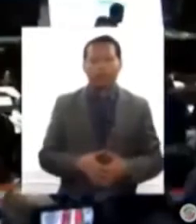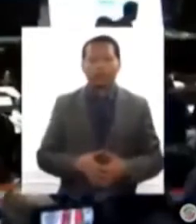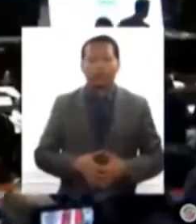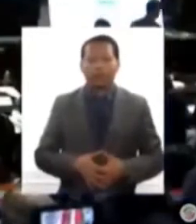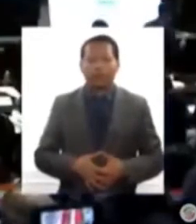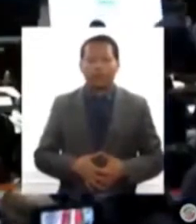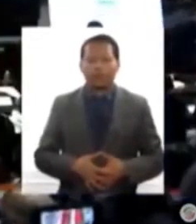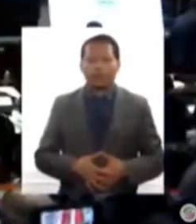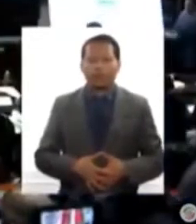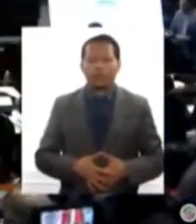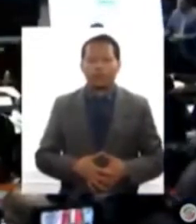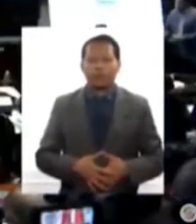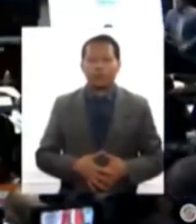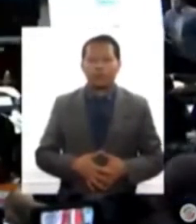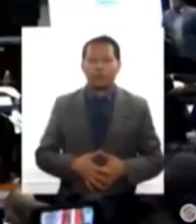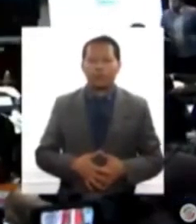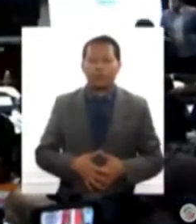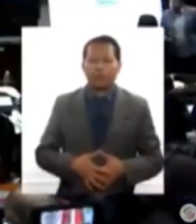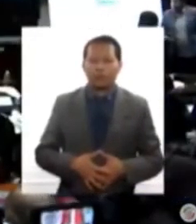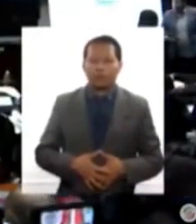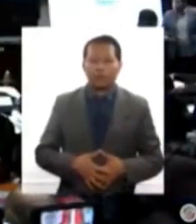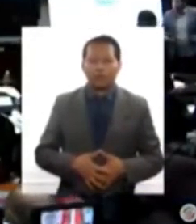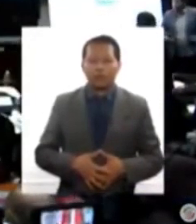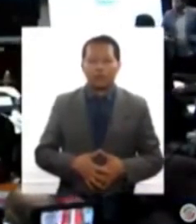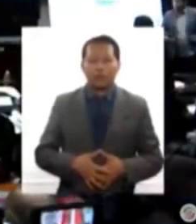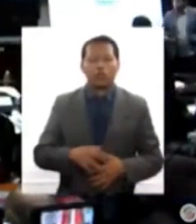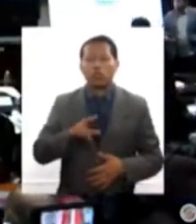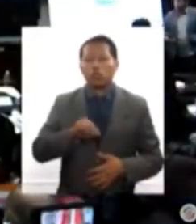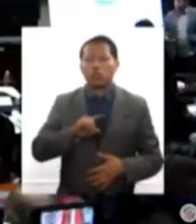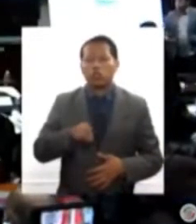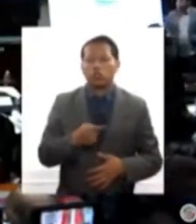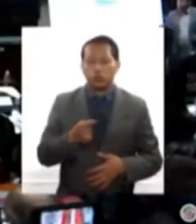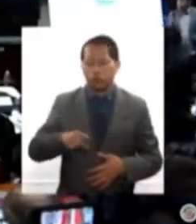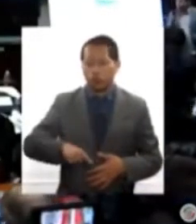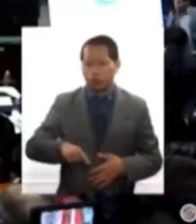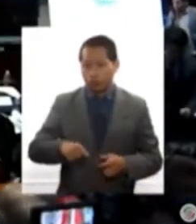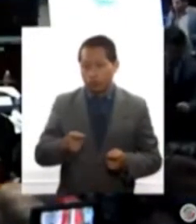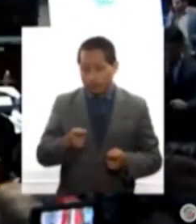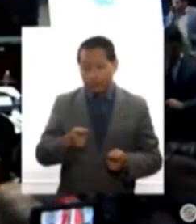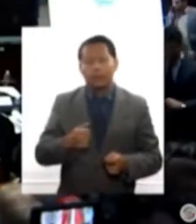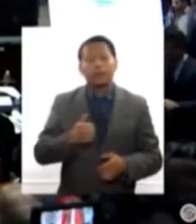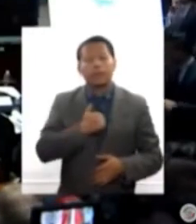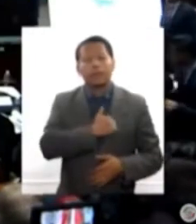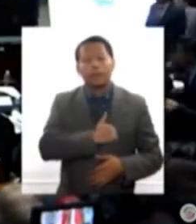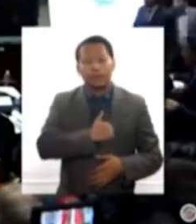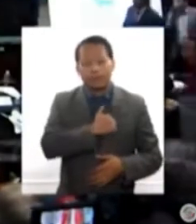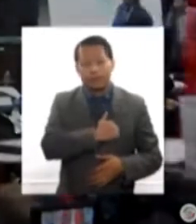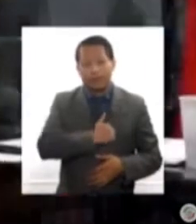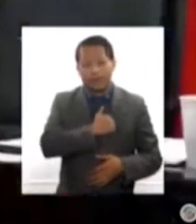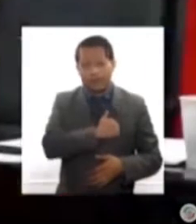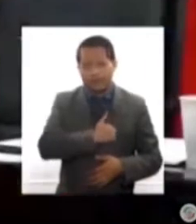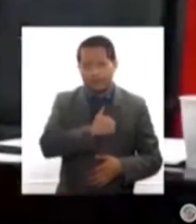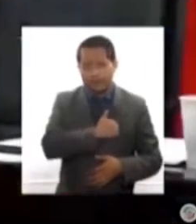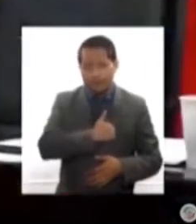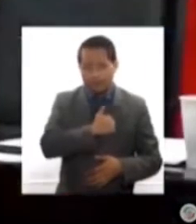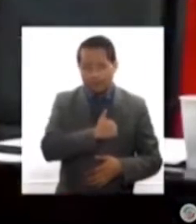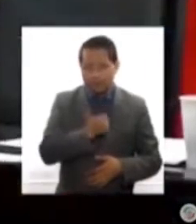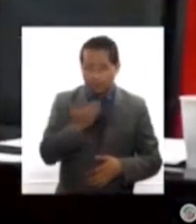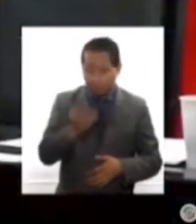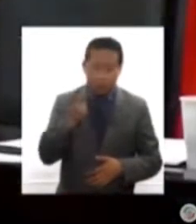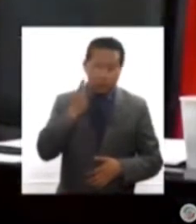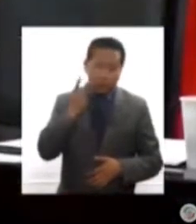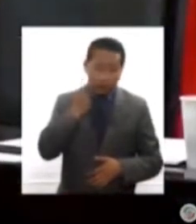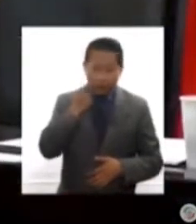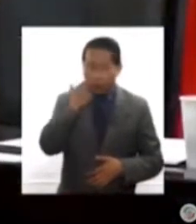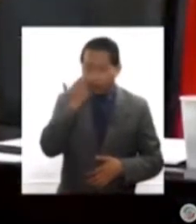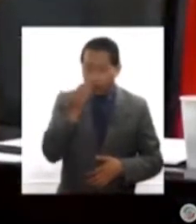ningún senador, para ninguna diputada, para ningún diputado. Entonces, sí es importante que esto quede claro. ¿En el qué fue lo que tratamos